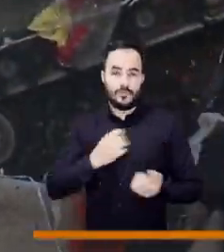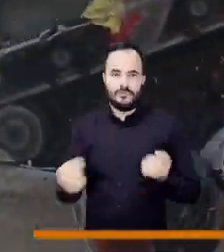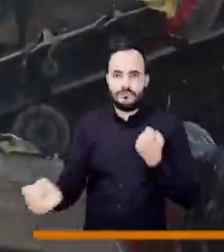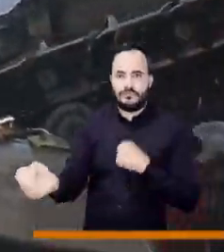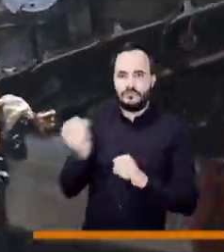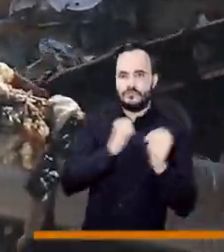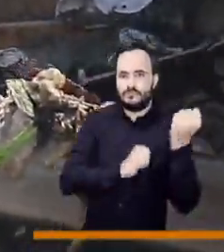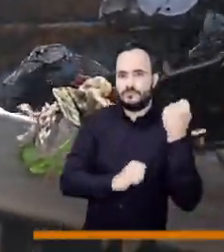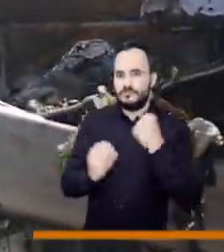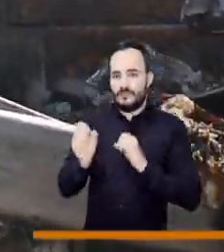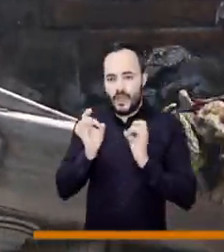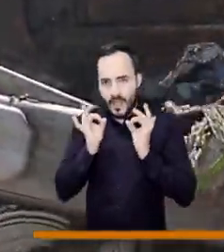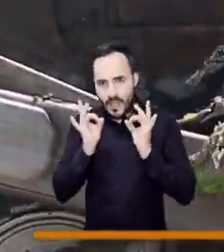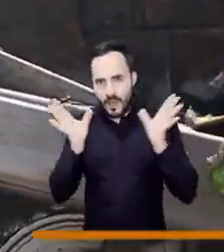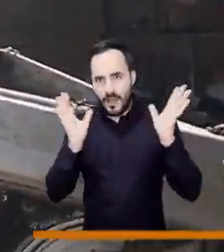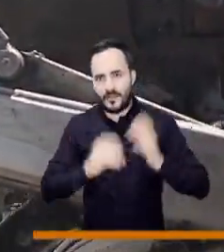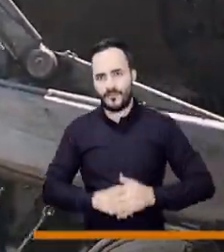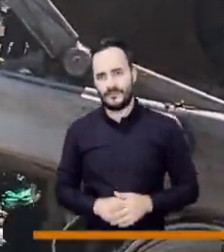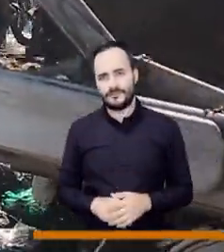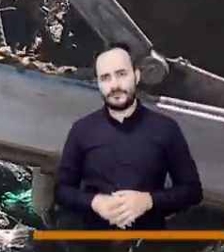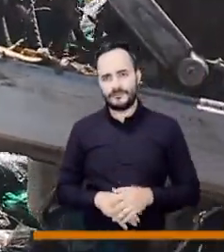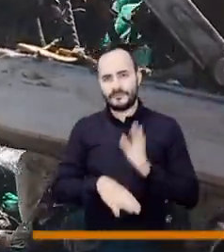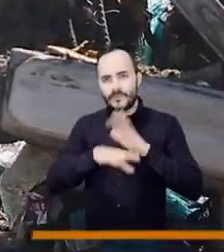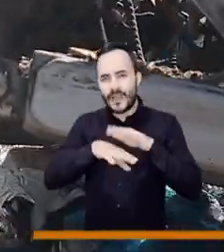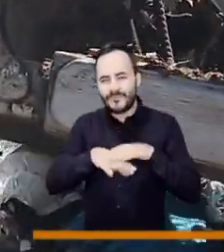es innegable. No tenemos